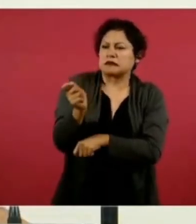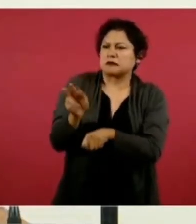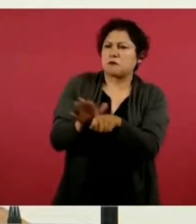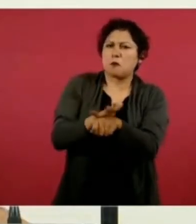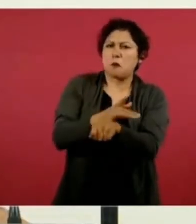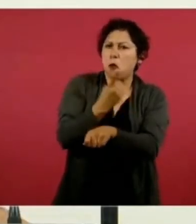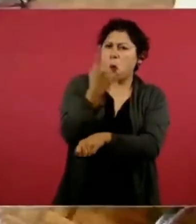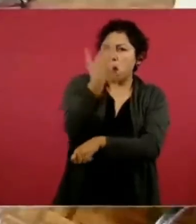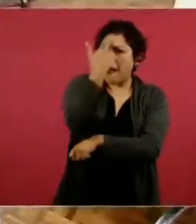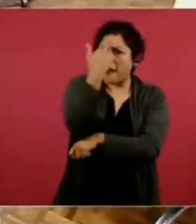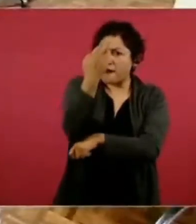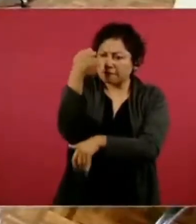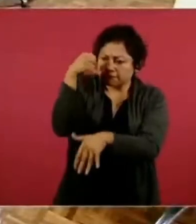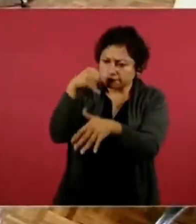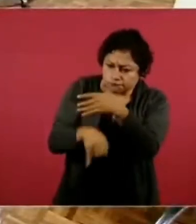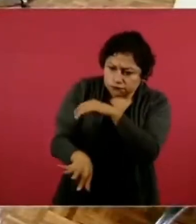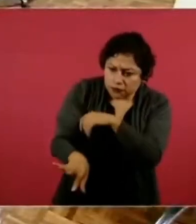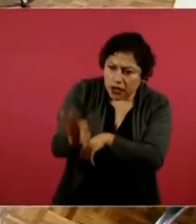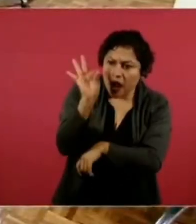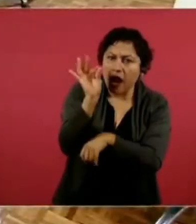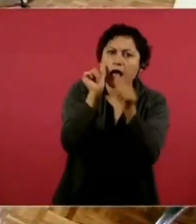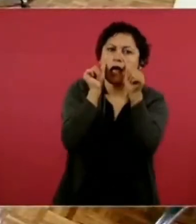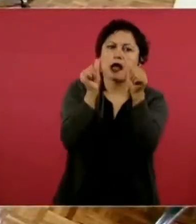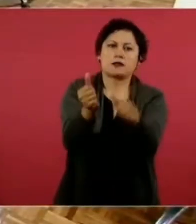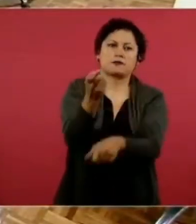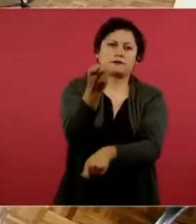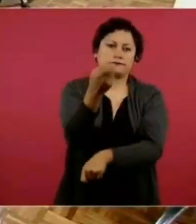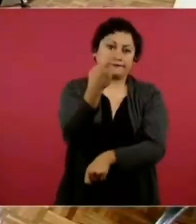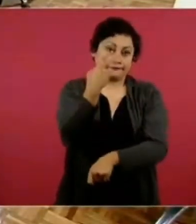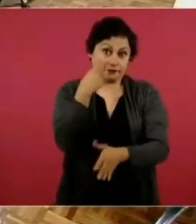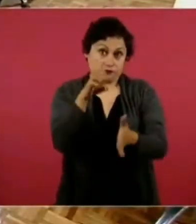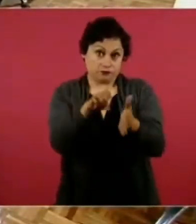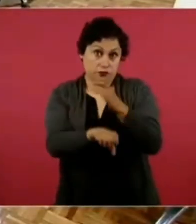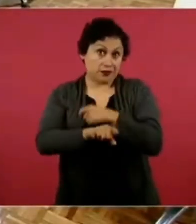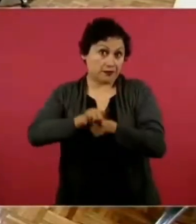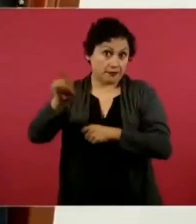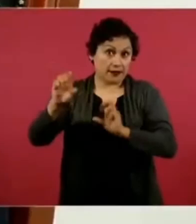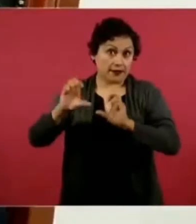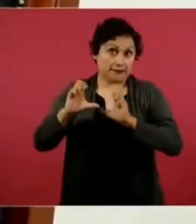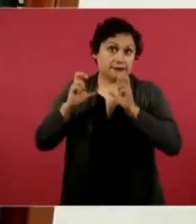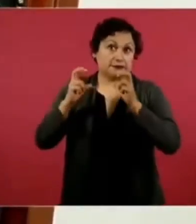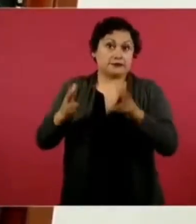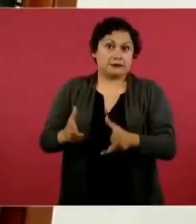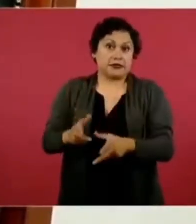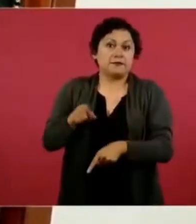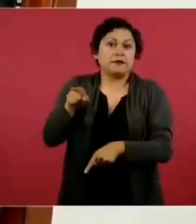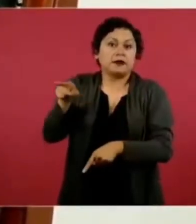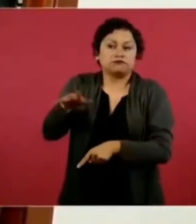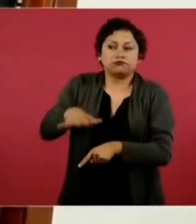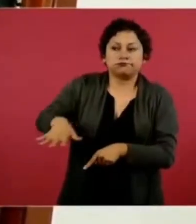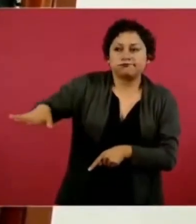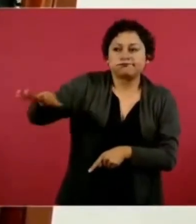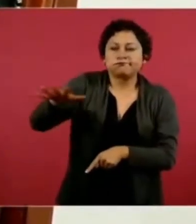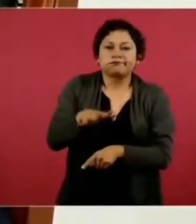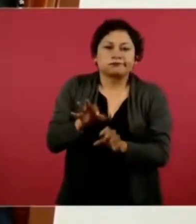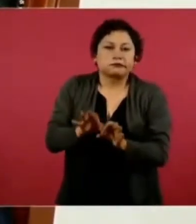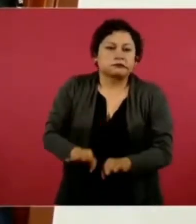Por ejemplo, en el caso de Chiapas, una de las cosas que nos importa mucho, ya lo he